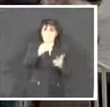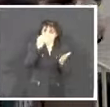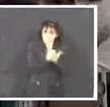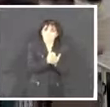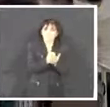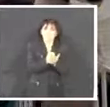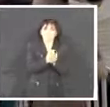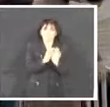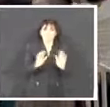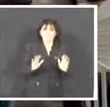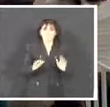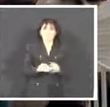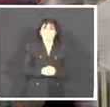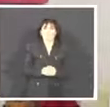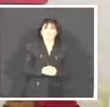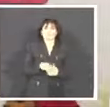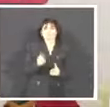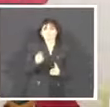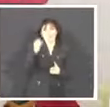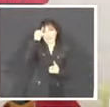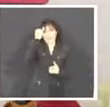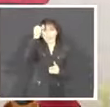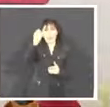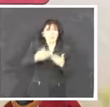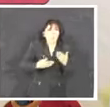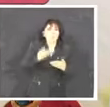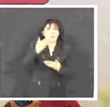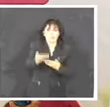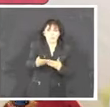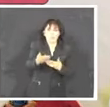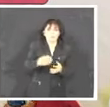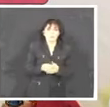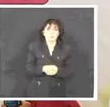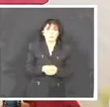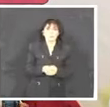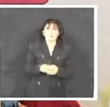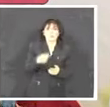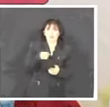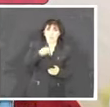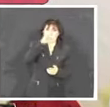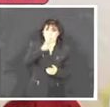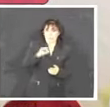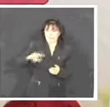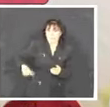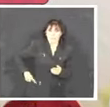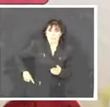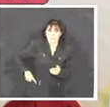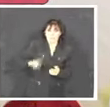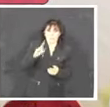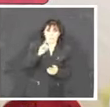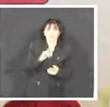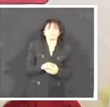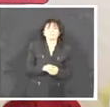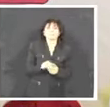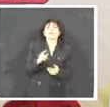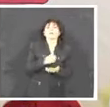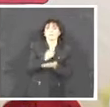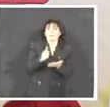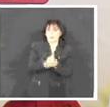otra propuesta les tengo? Cuando fui jefa de gobierno en la Ciudad de